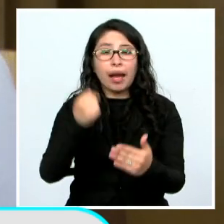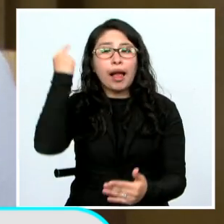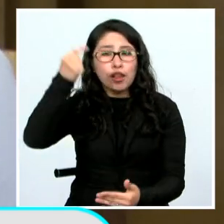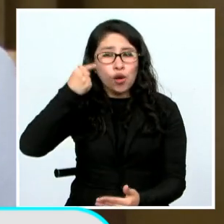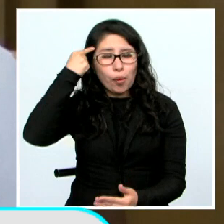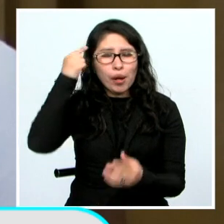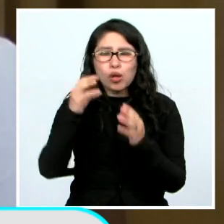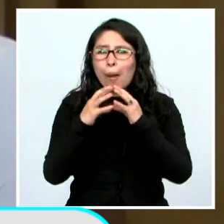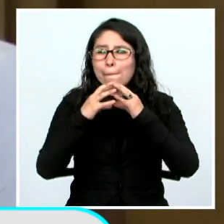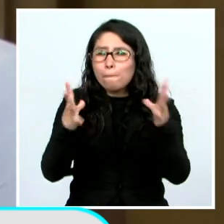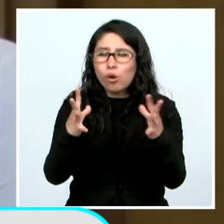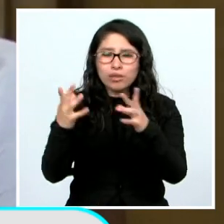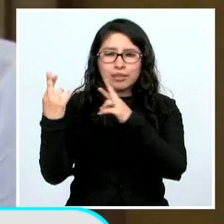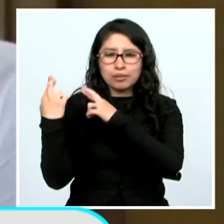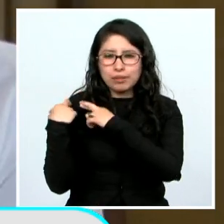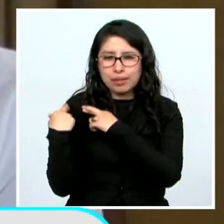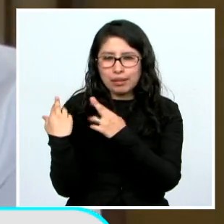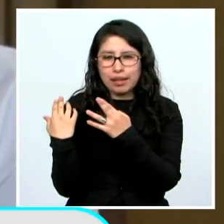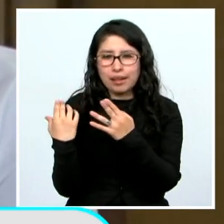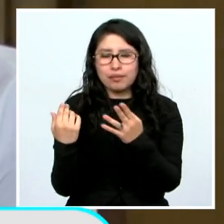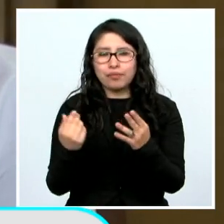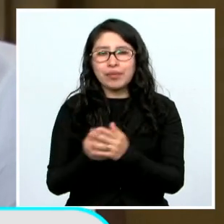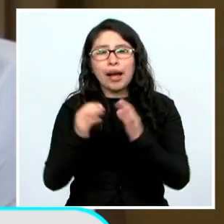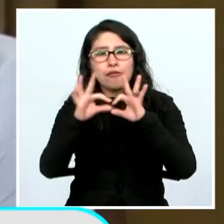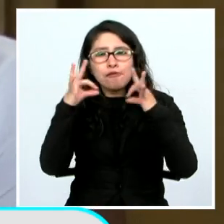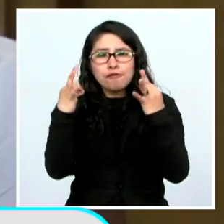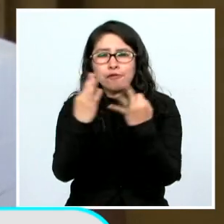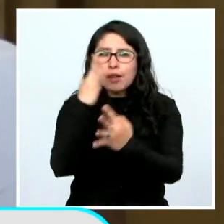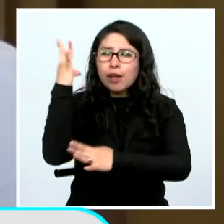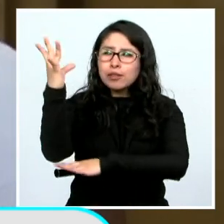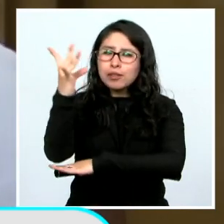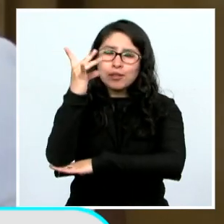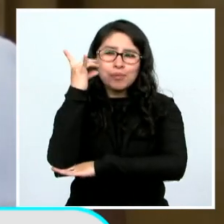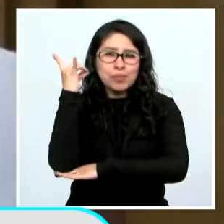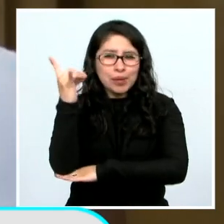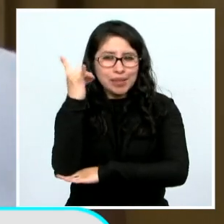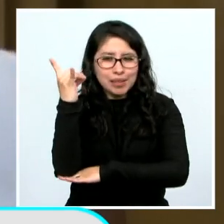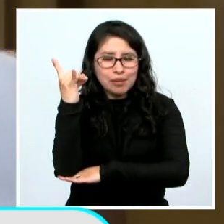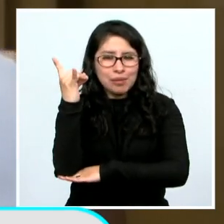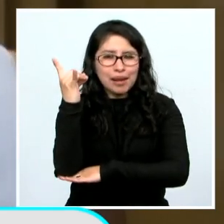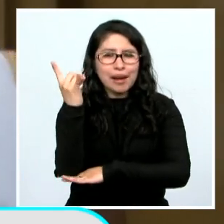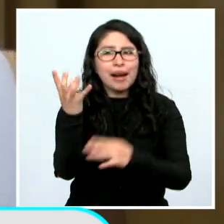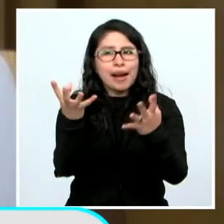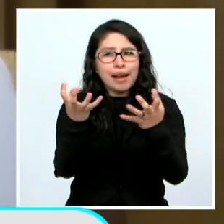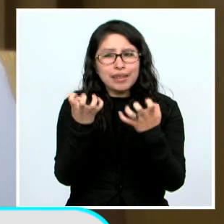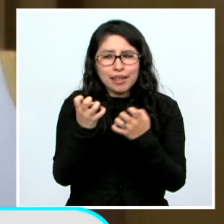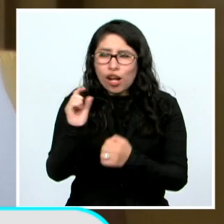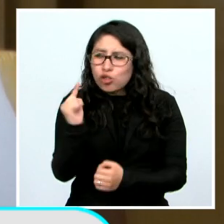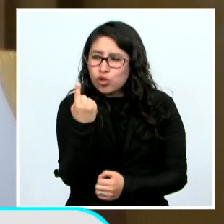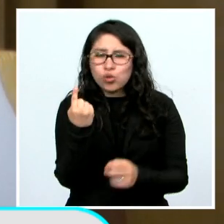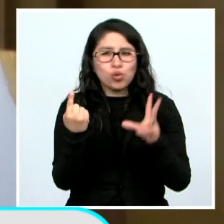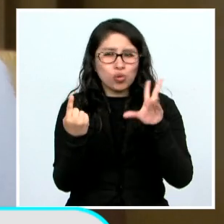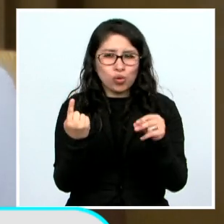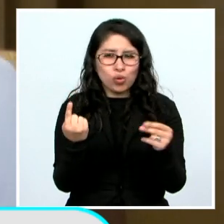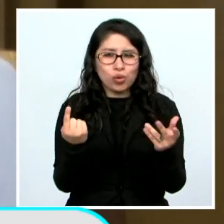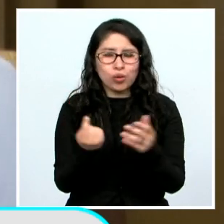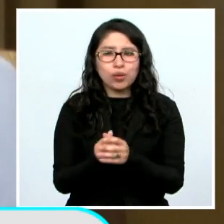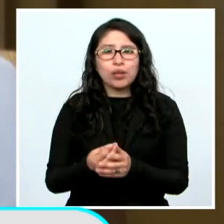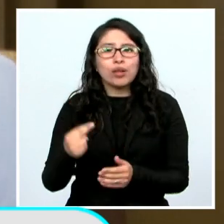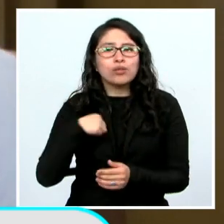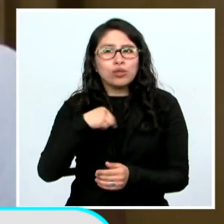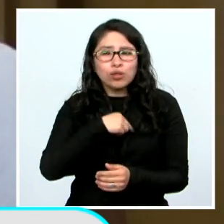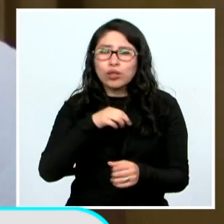lo que quieren es que este gobierno no los deje solos y nosotros le decimos a las familias bolivianas que no están